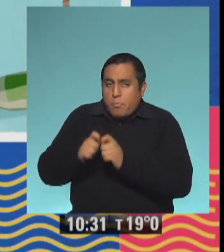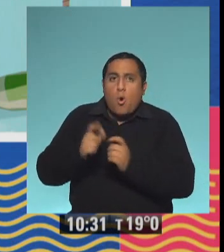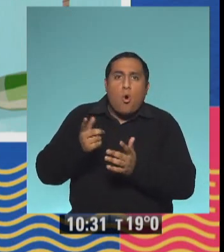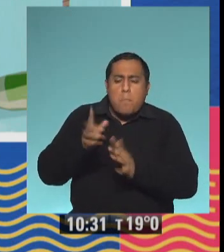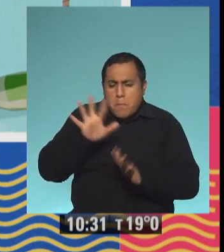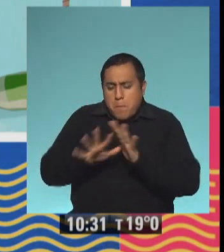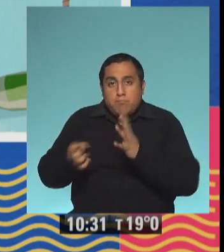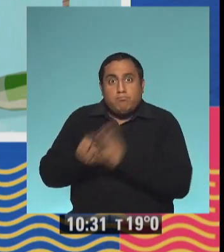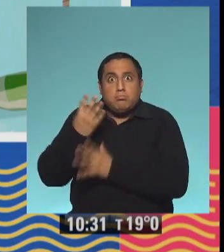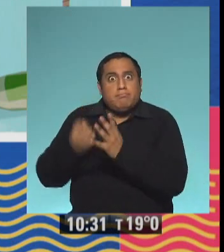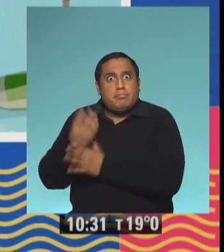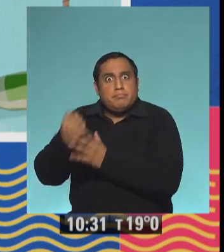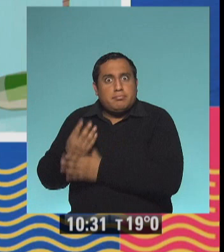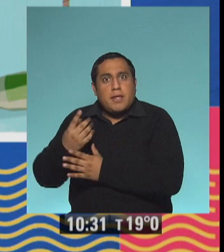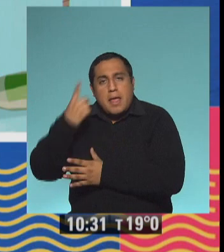inventos. Ah, era inventor.